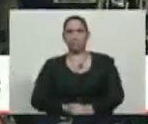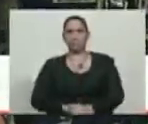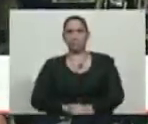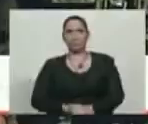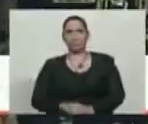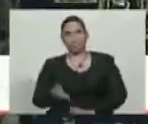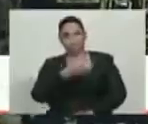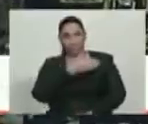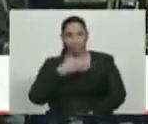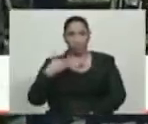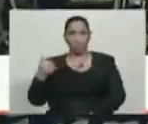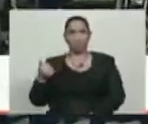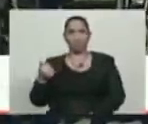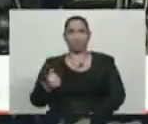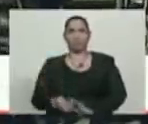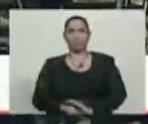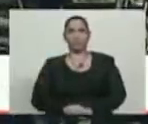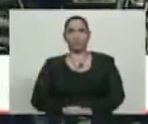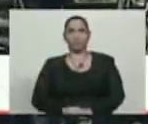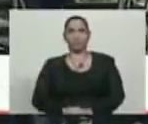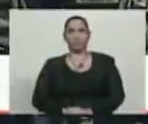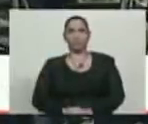Quiero